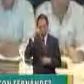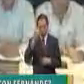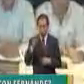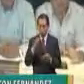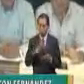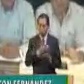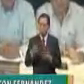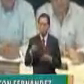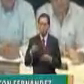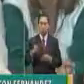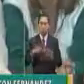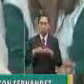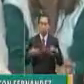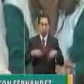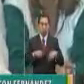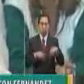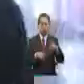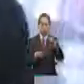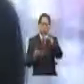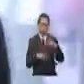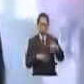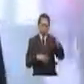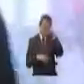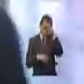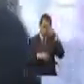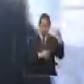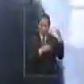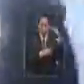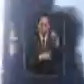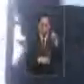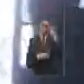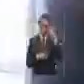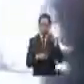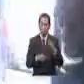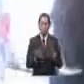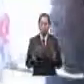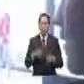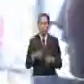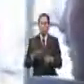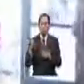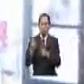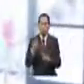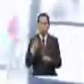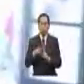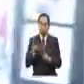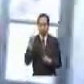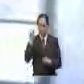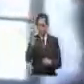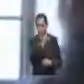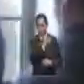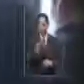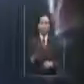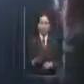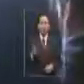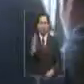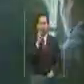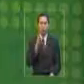Pando, Beni, Santa Cruz y Tarija de las políticas y la refundación del Estado que promovía el presidente Evo